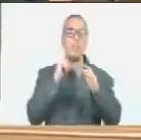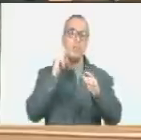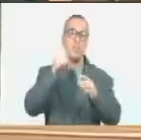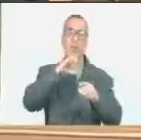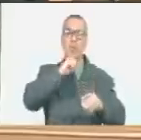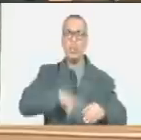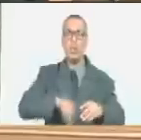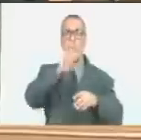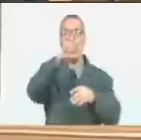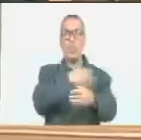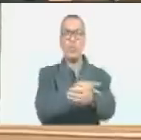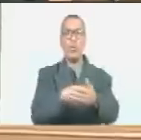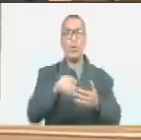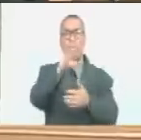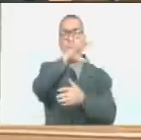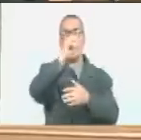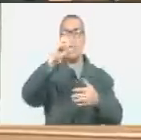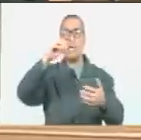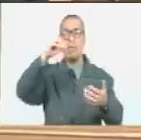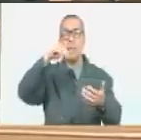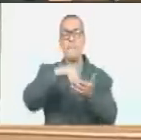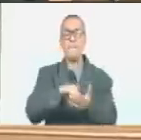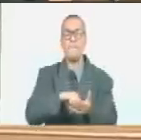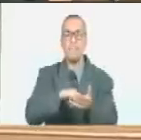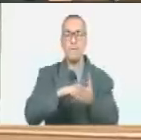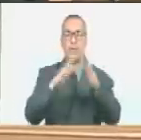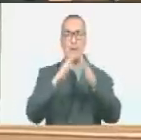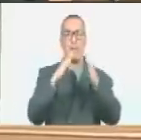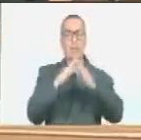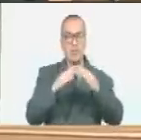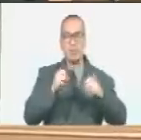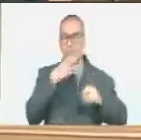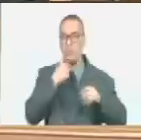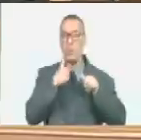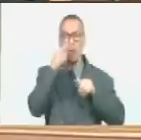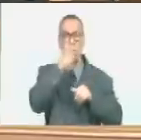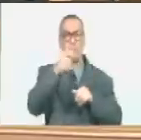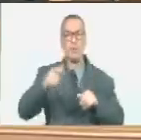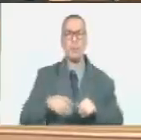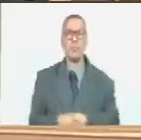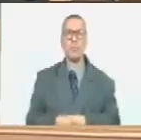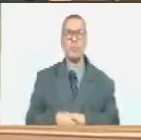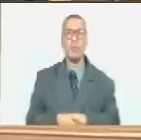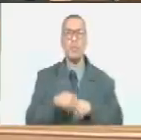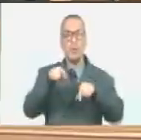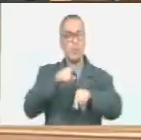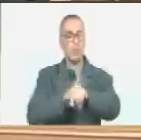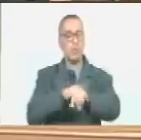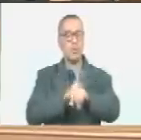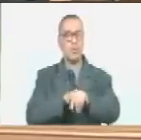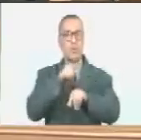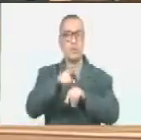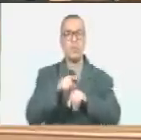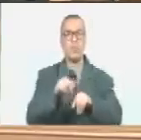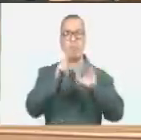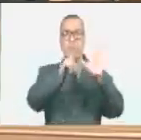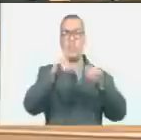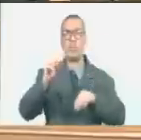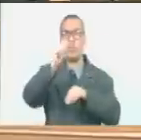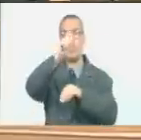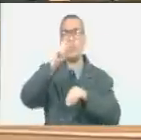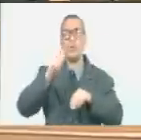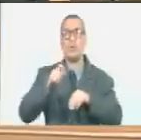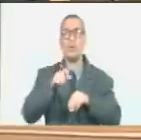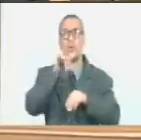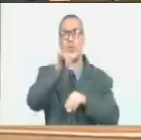de 4.500.000 viviendas dignas para el pueblo y que en la actualidad el 70%